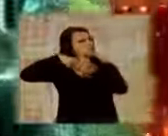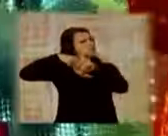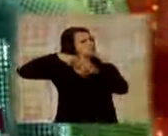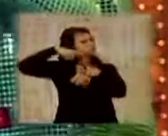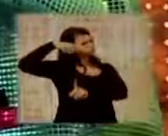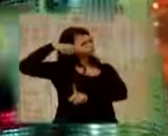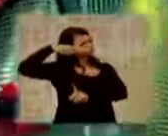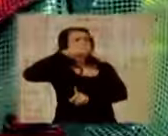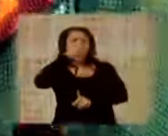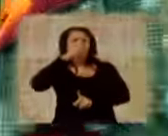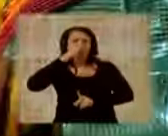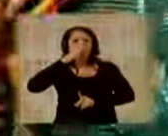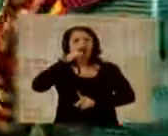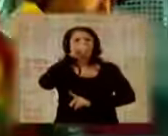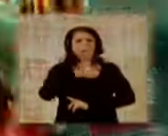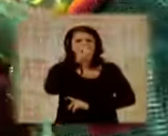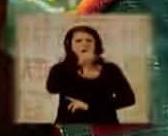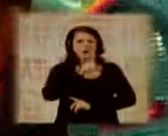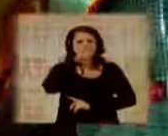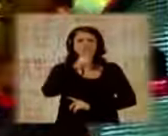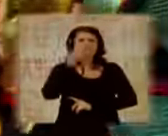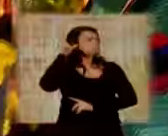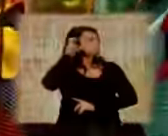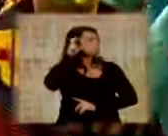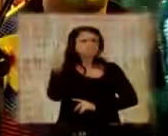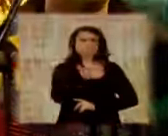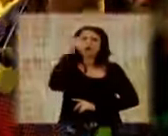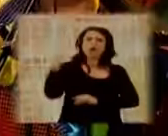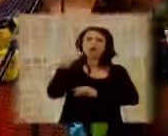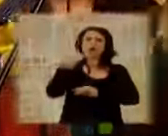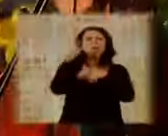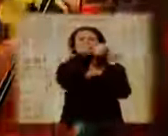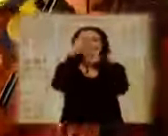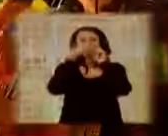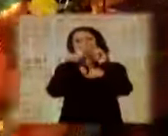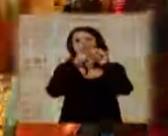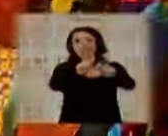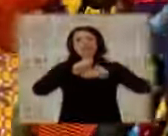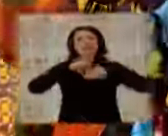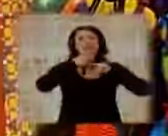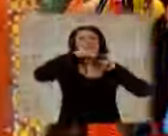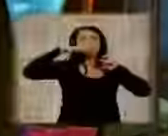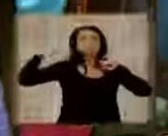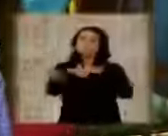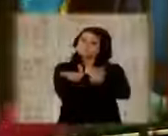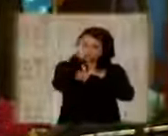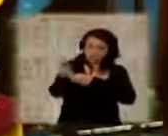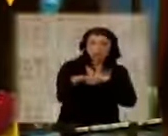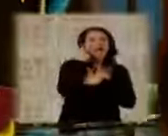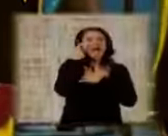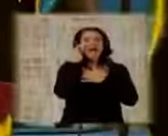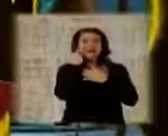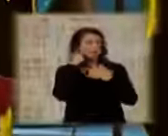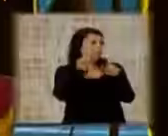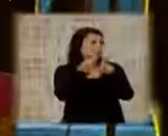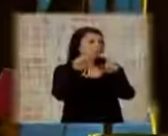nos suena mejor. Y con el pito sin dudarlo más afina. A ver si alguna me hace un favor y